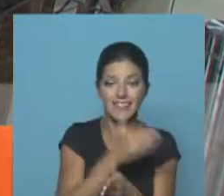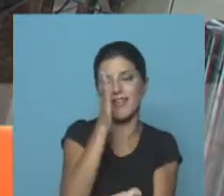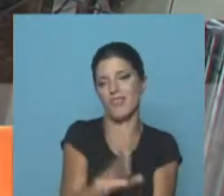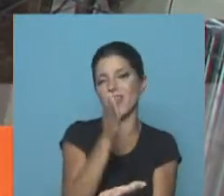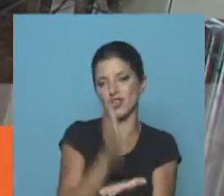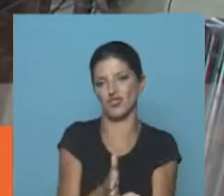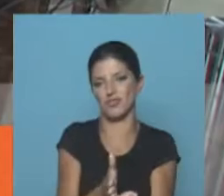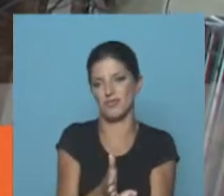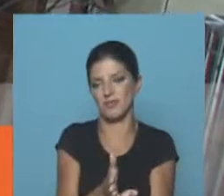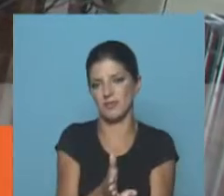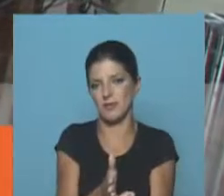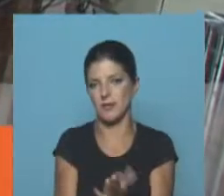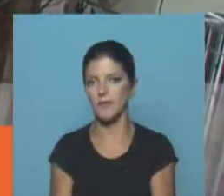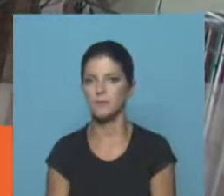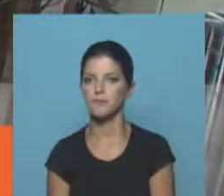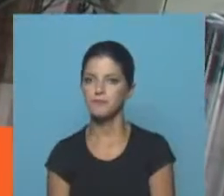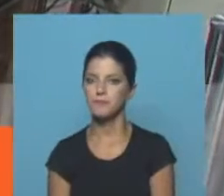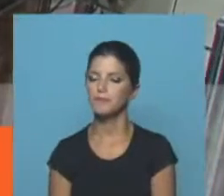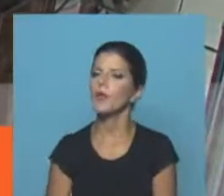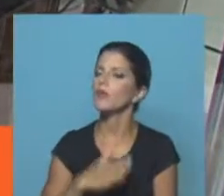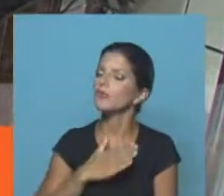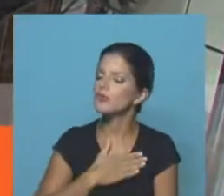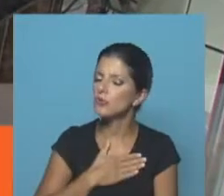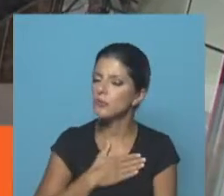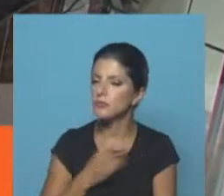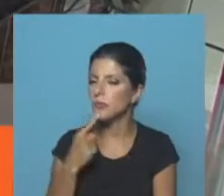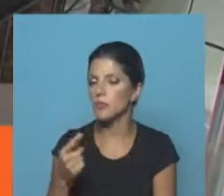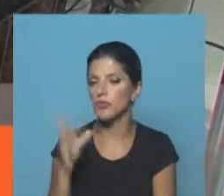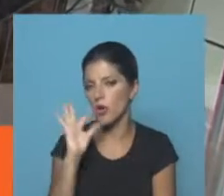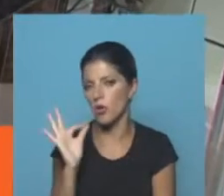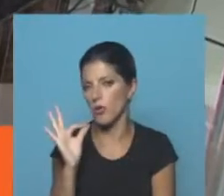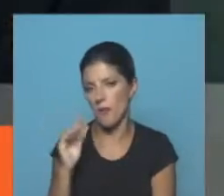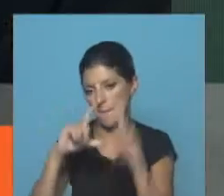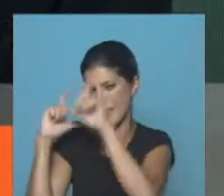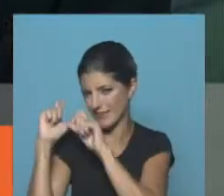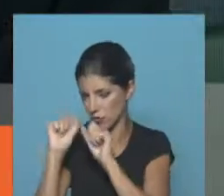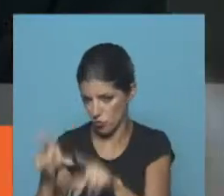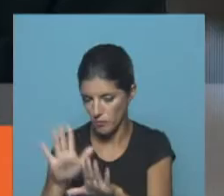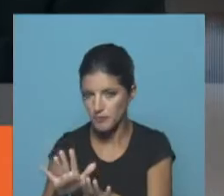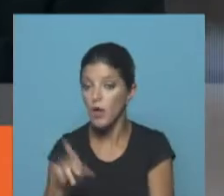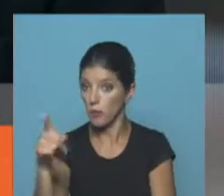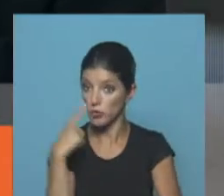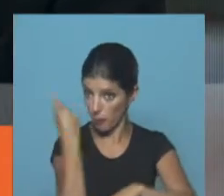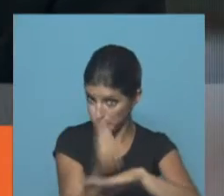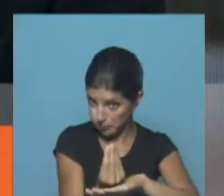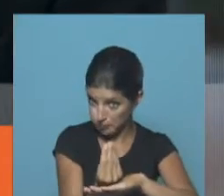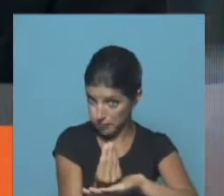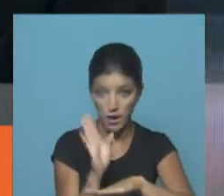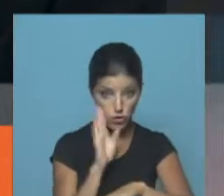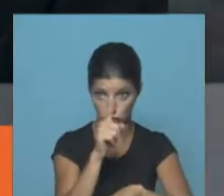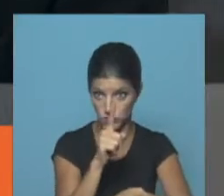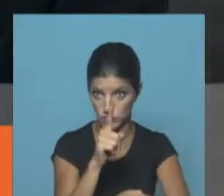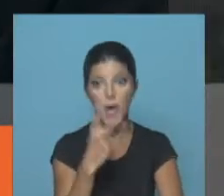los Exactamente. Exactamente. Alberto, tengo una pregunta más personal, así, de experiencia personal, digamos. Vos vivís todavía en Estados Unidos hace muchos